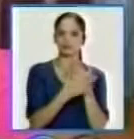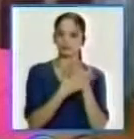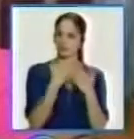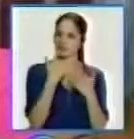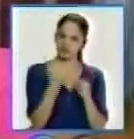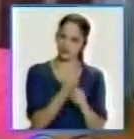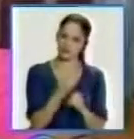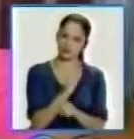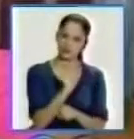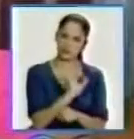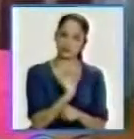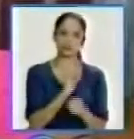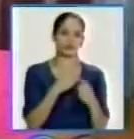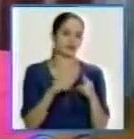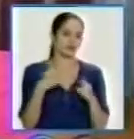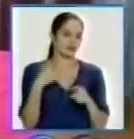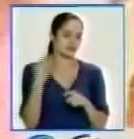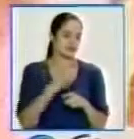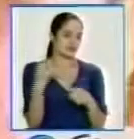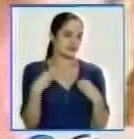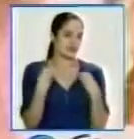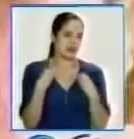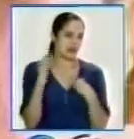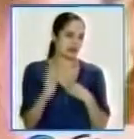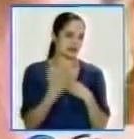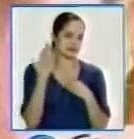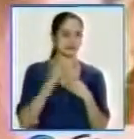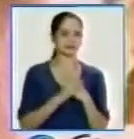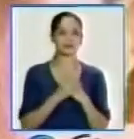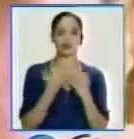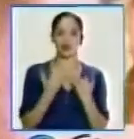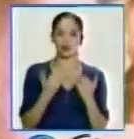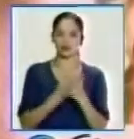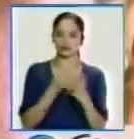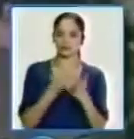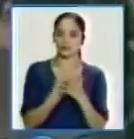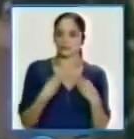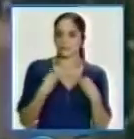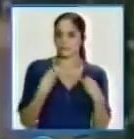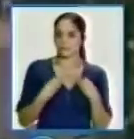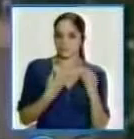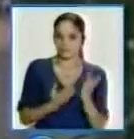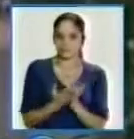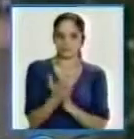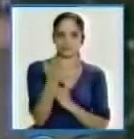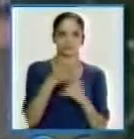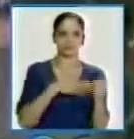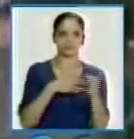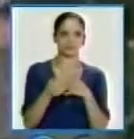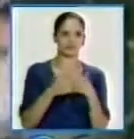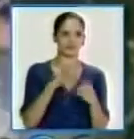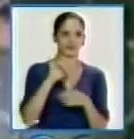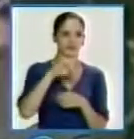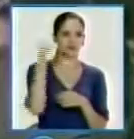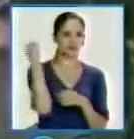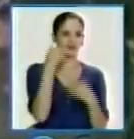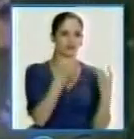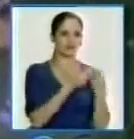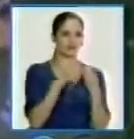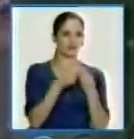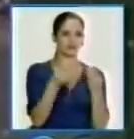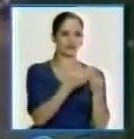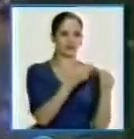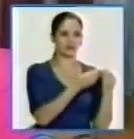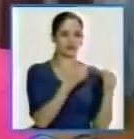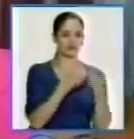eso. Pero como yo toda la vida me dedicaba a eso. Por ahora le intenta seguir con su vida y olvidar aquel ataque que se llevó a uno de sus compañeros,